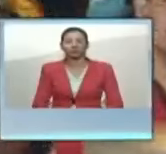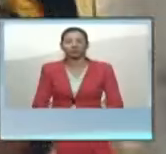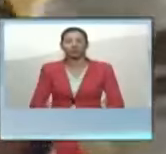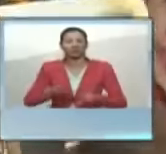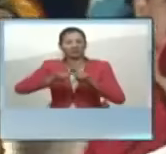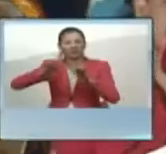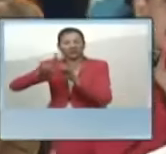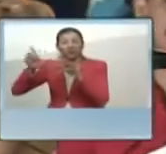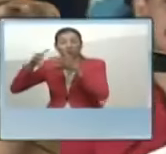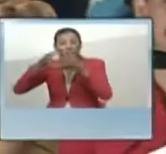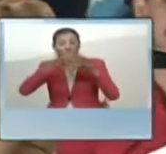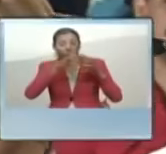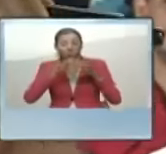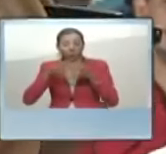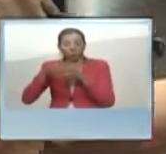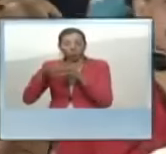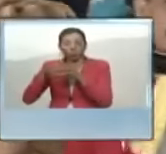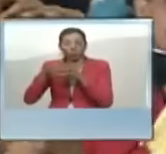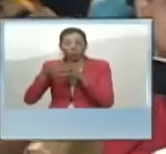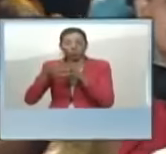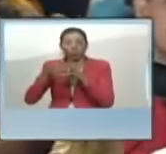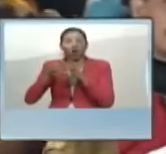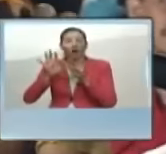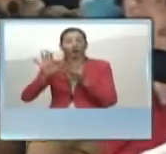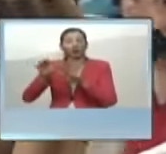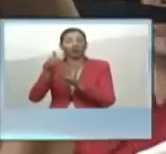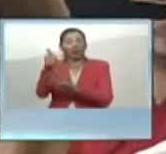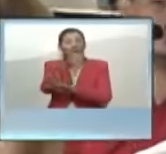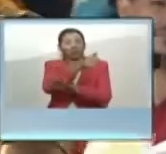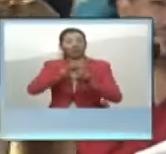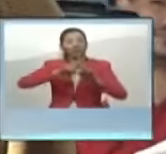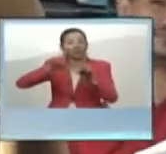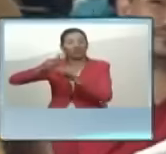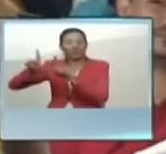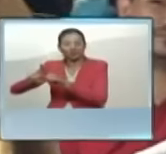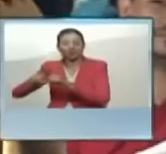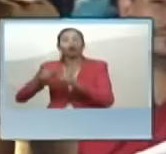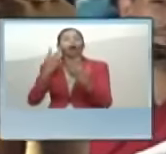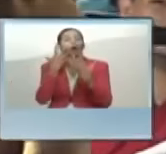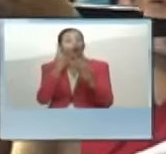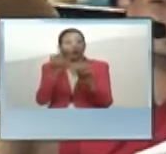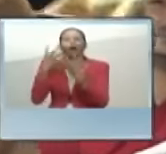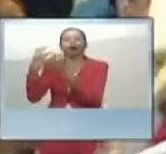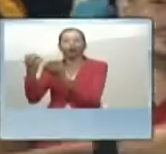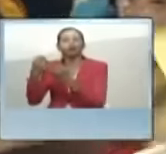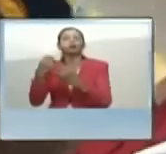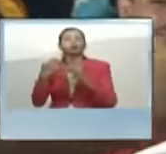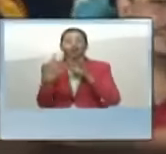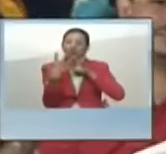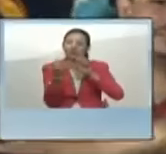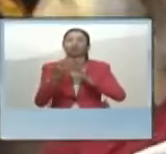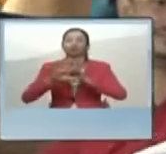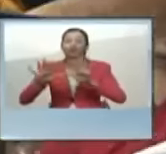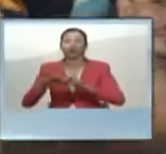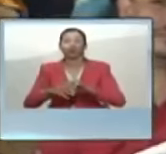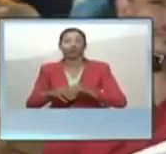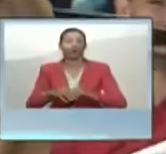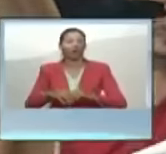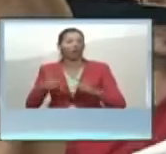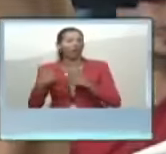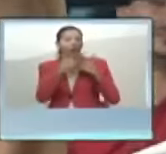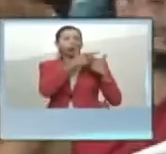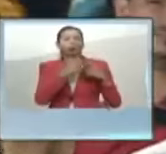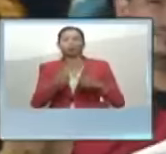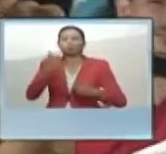sectores, entre la naturaleza de cada sector, hemos entendido colectivamente que nuestra lucha no es de género, no es de